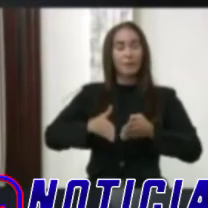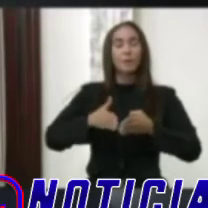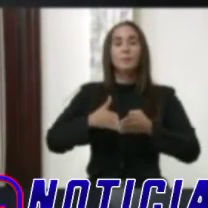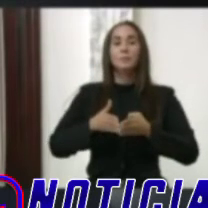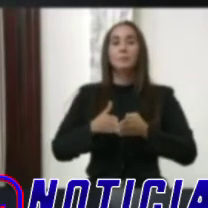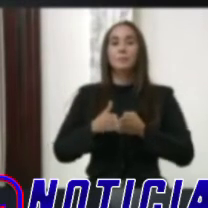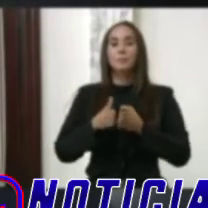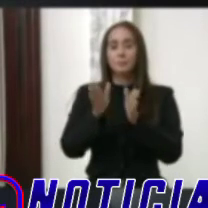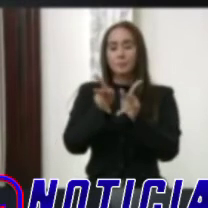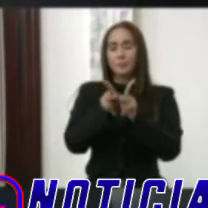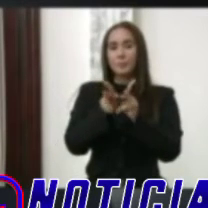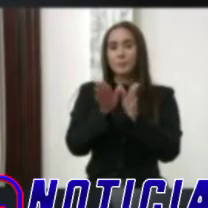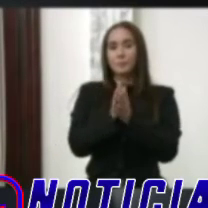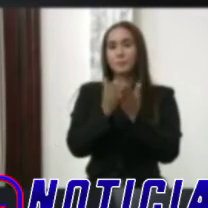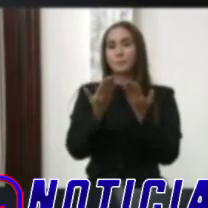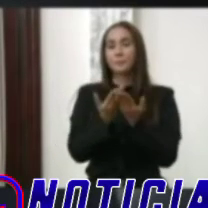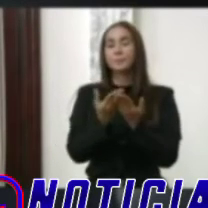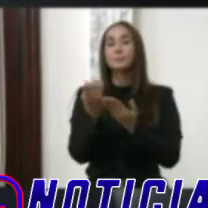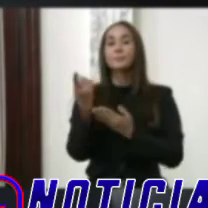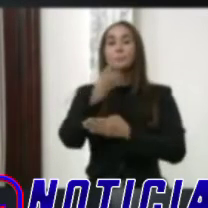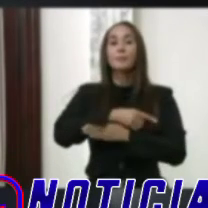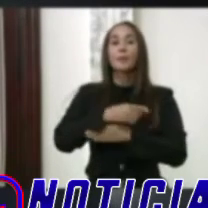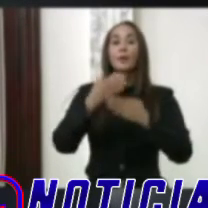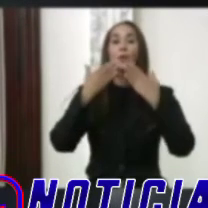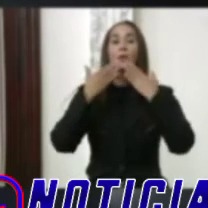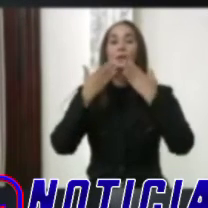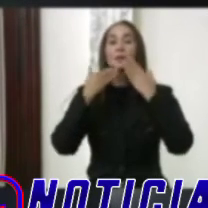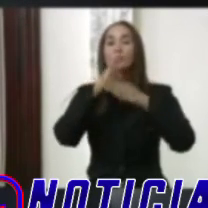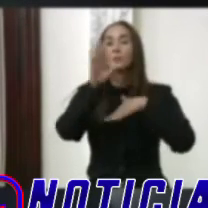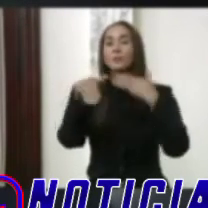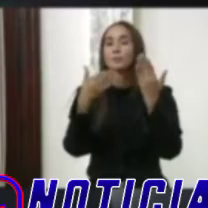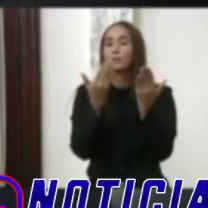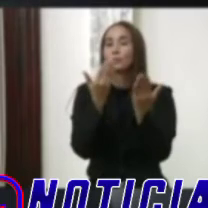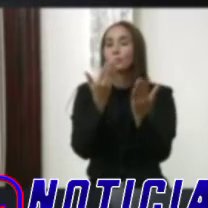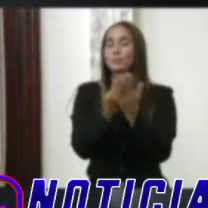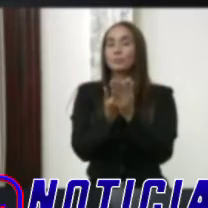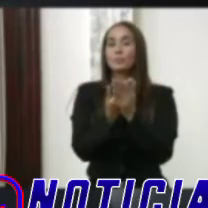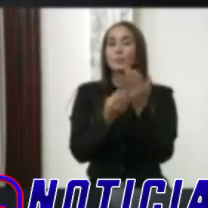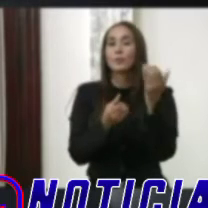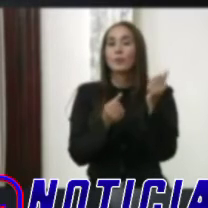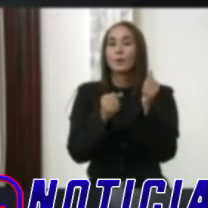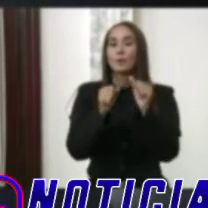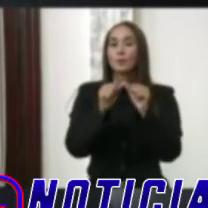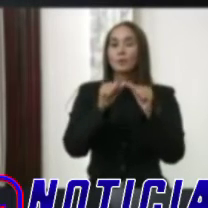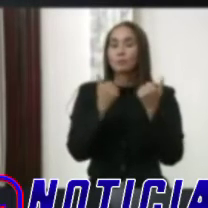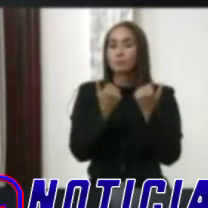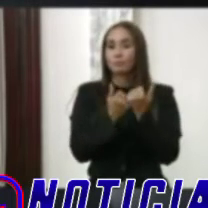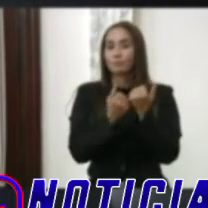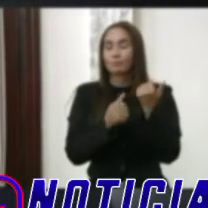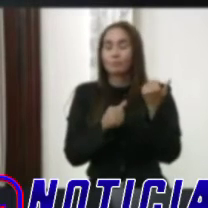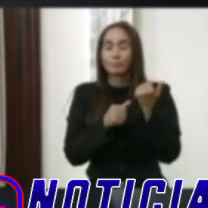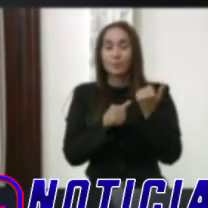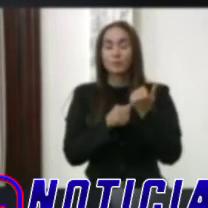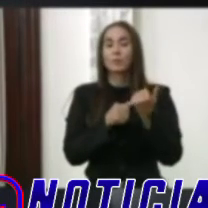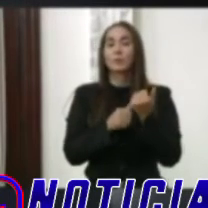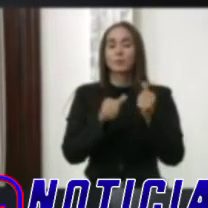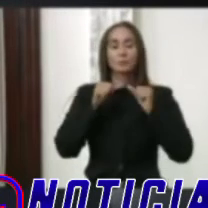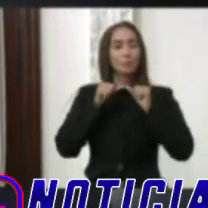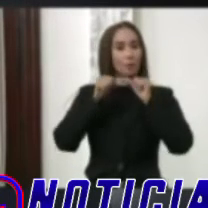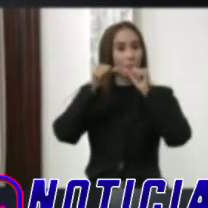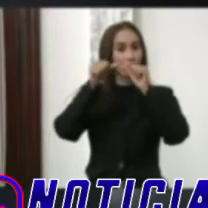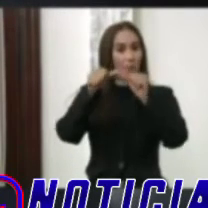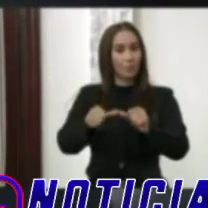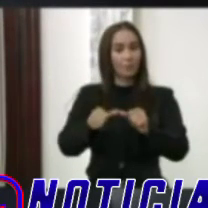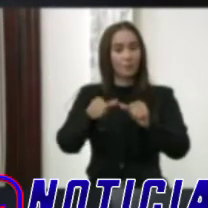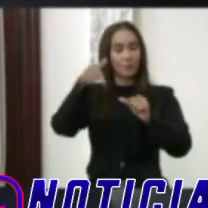Listín Diario, y agradezco a todos los socios de la CIP que vamos a continuar con esta ceremonia desde el